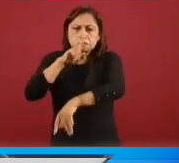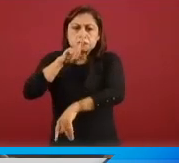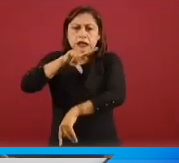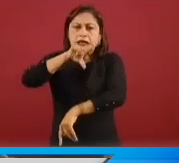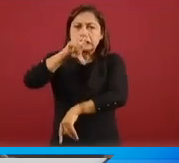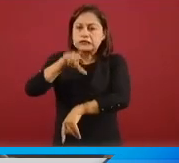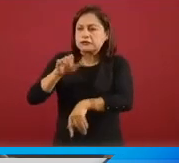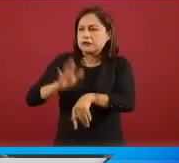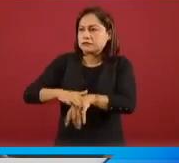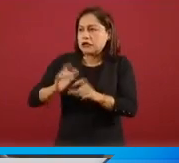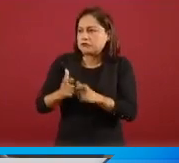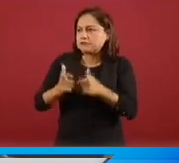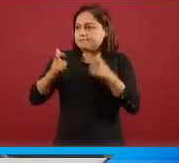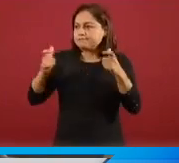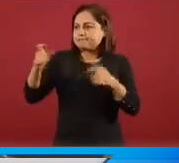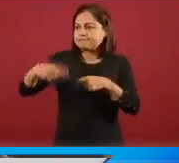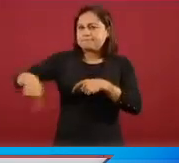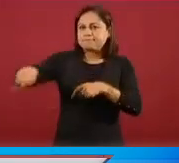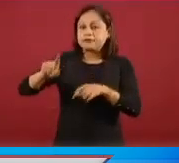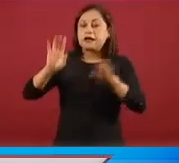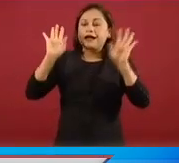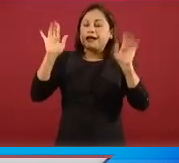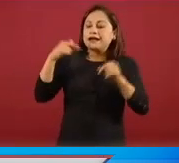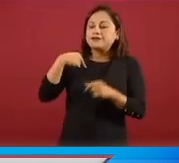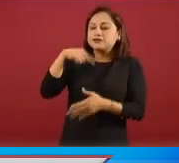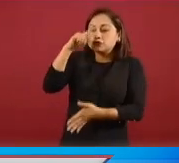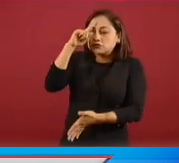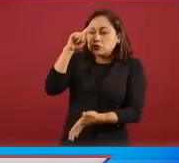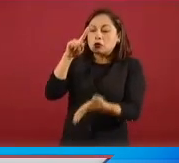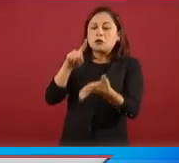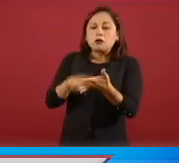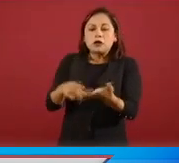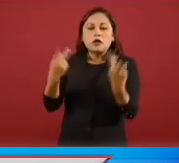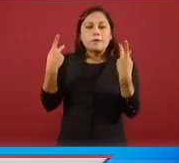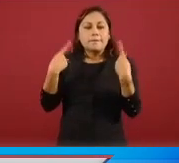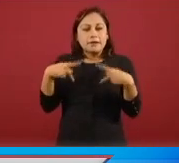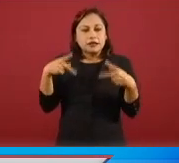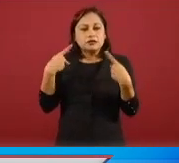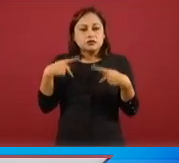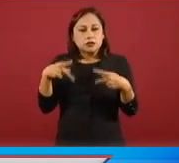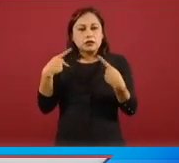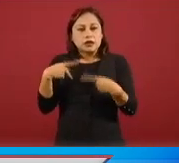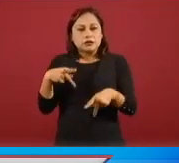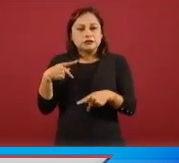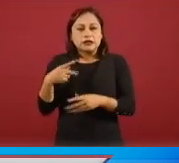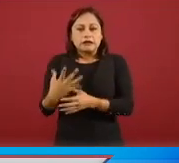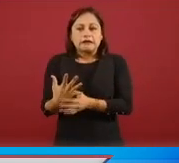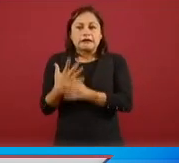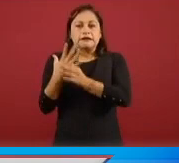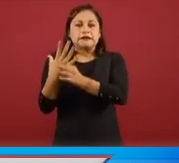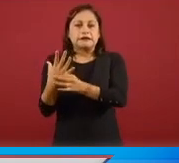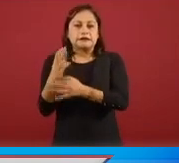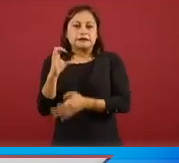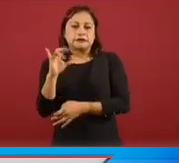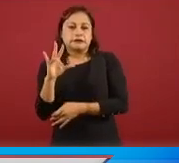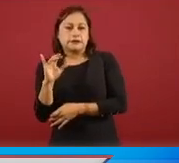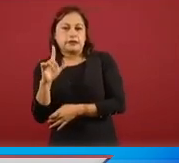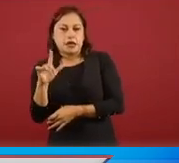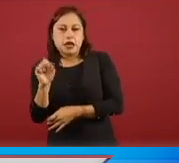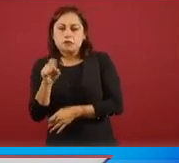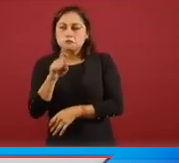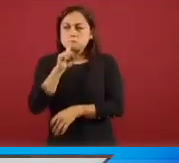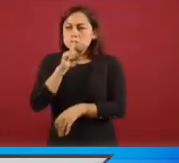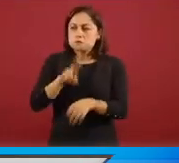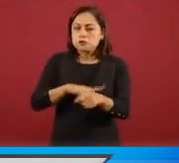sin embargo es evidente que son los los políticos que nos organizan y encabezan dichas marchas el presidente está feliz feliz